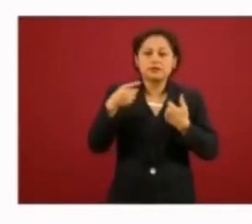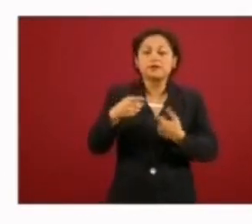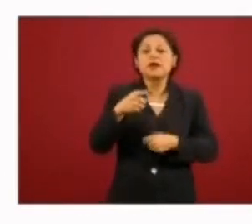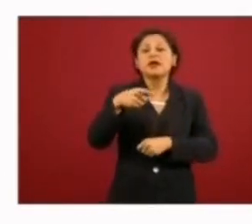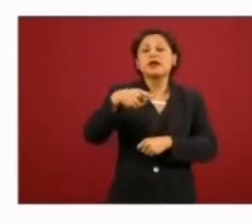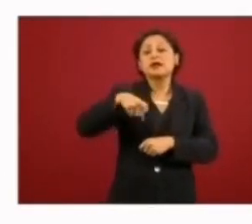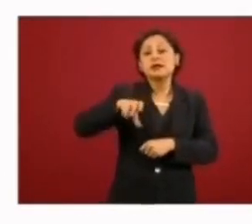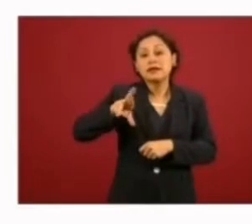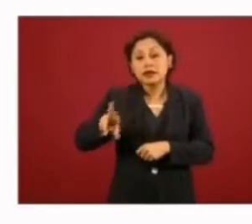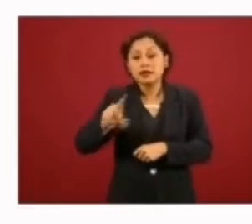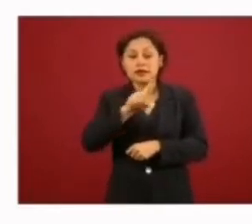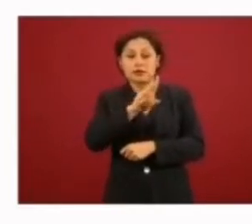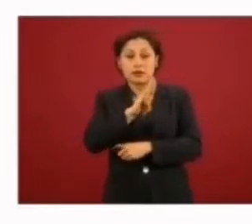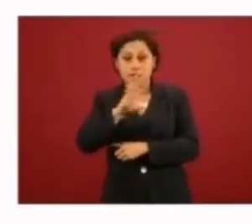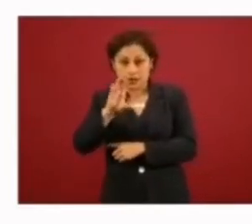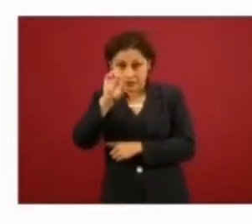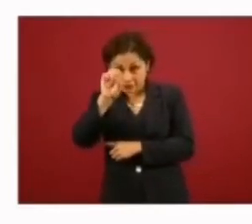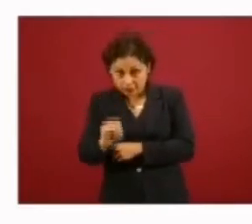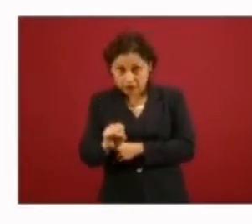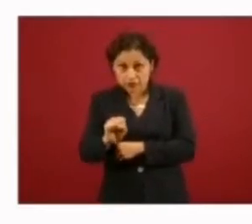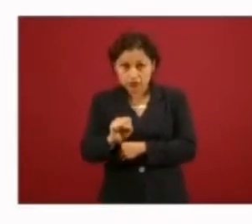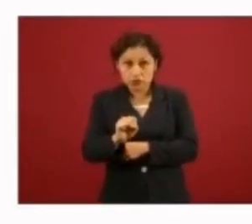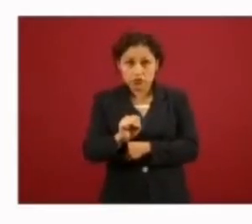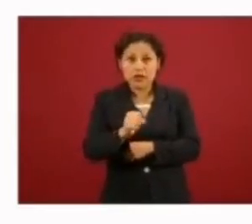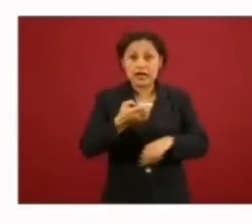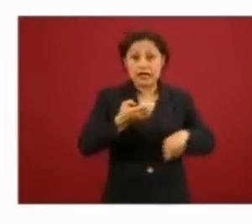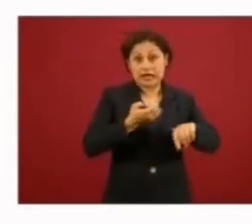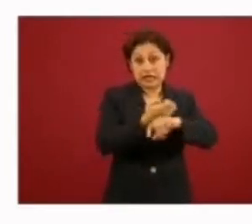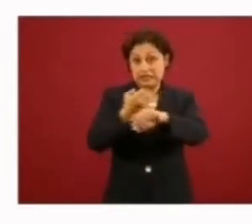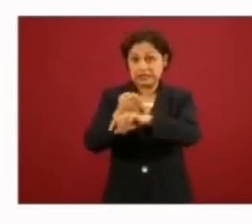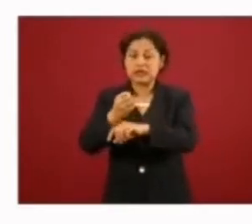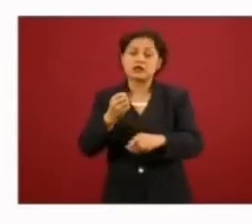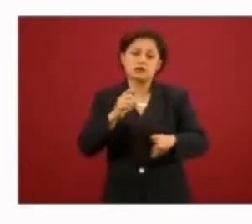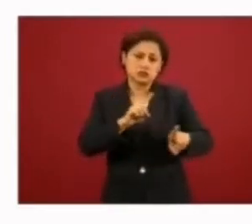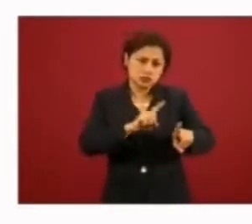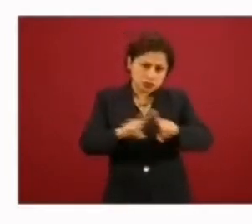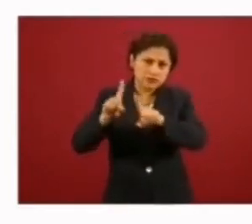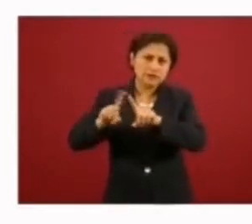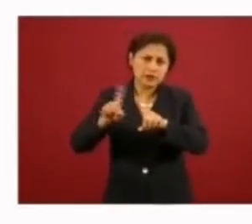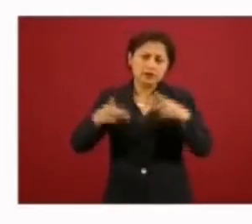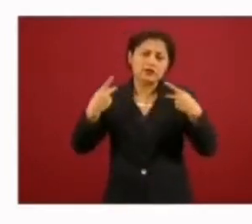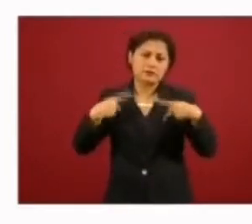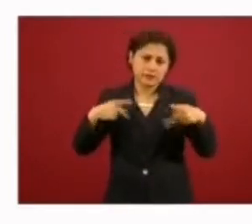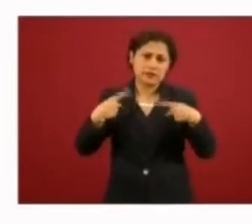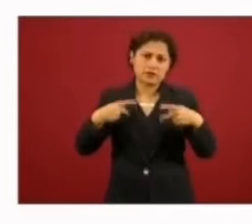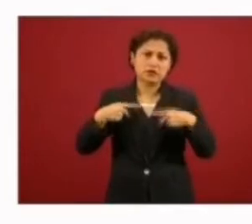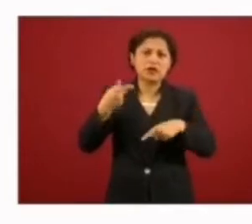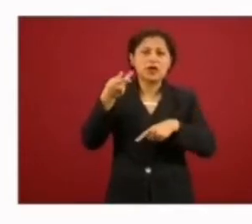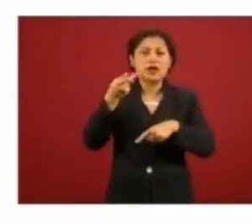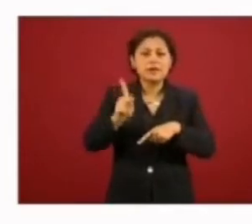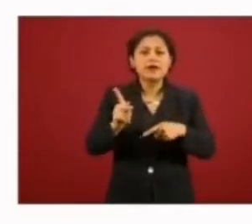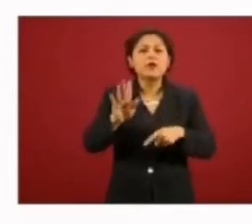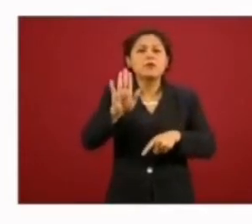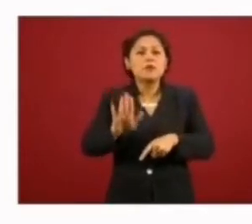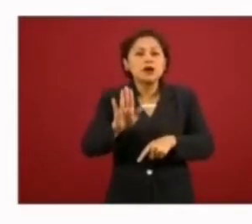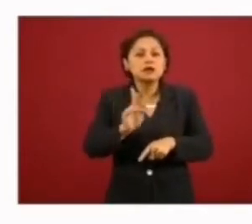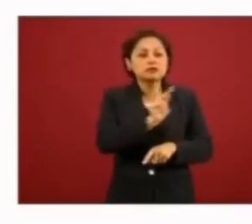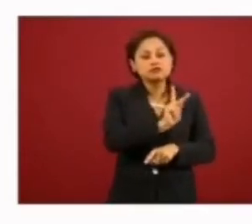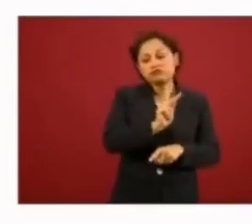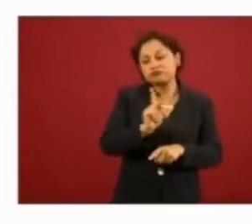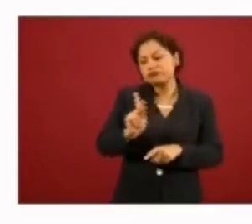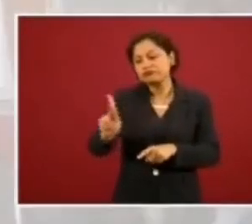son estados que, a pesar de tener diferentes poblaciones, tienen una intensidad de transmisión comparable. Este mapa